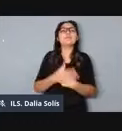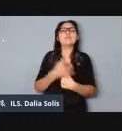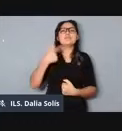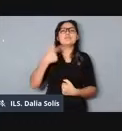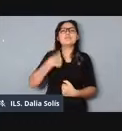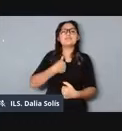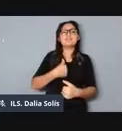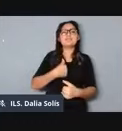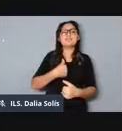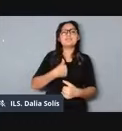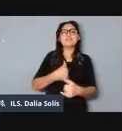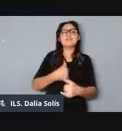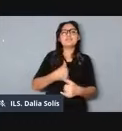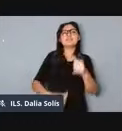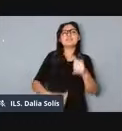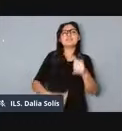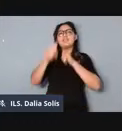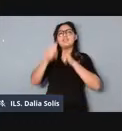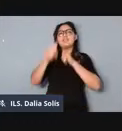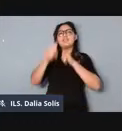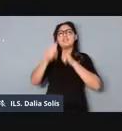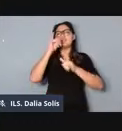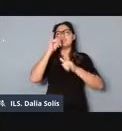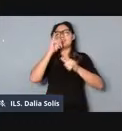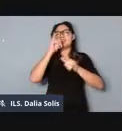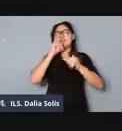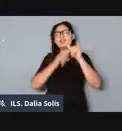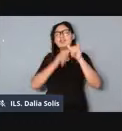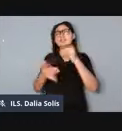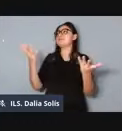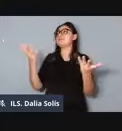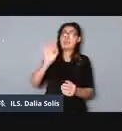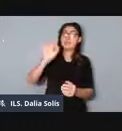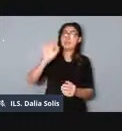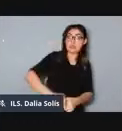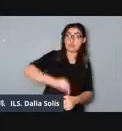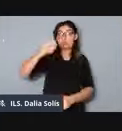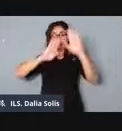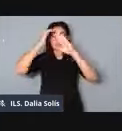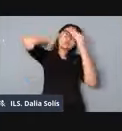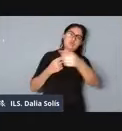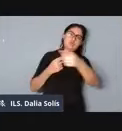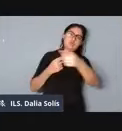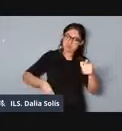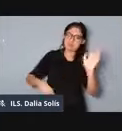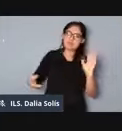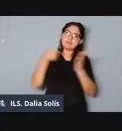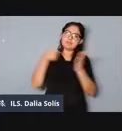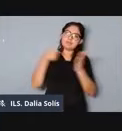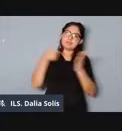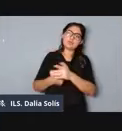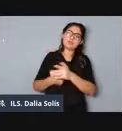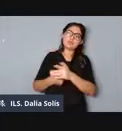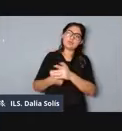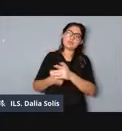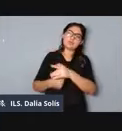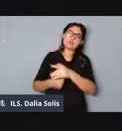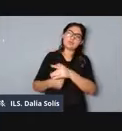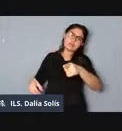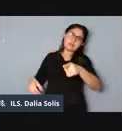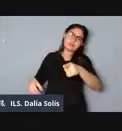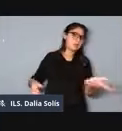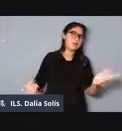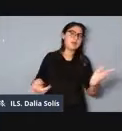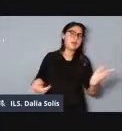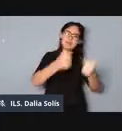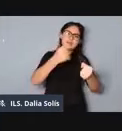que diga, es culpa de ustedes el que hayamos chocado, es culpa del que manejó, es culpa